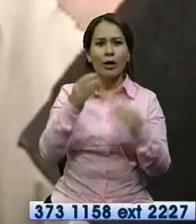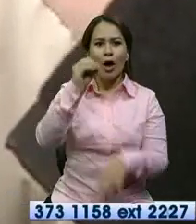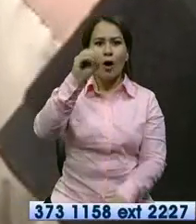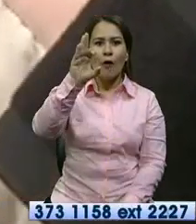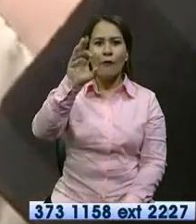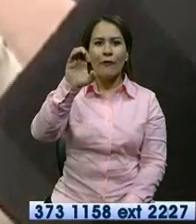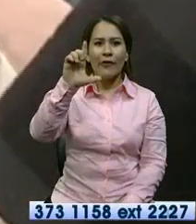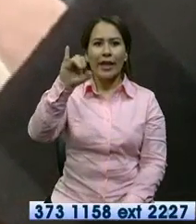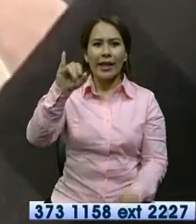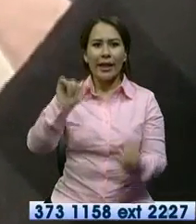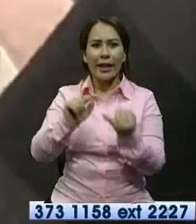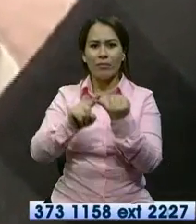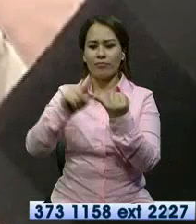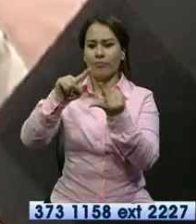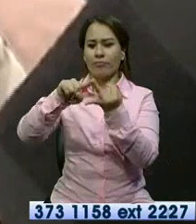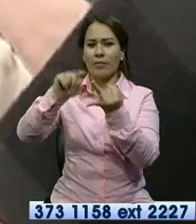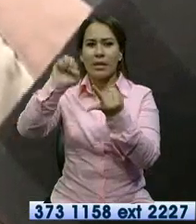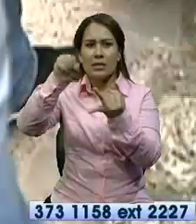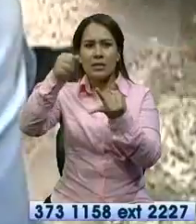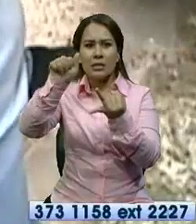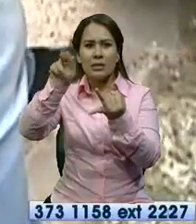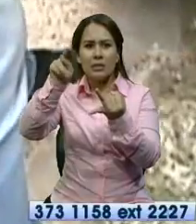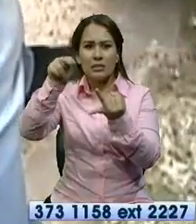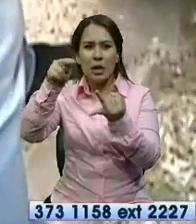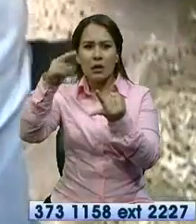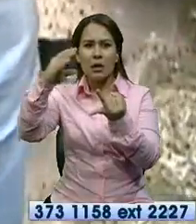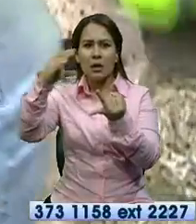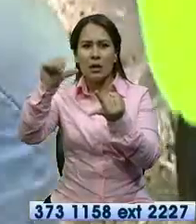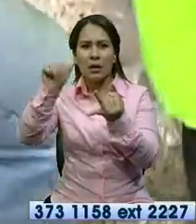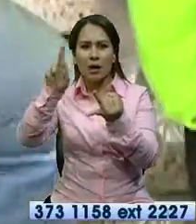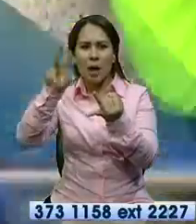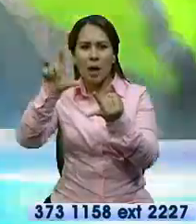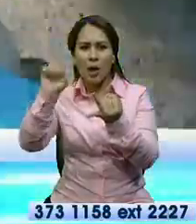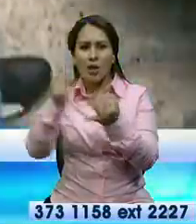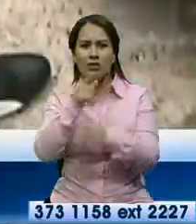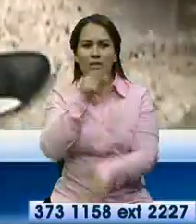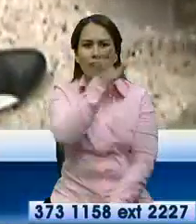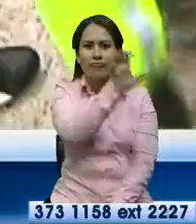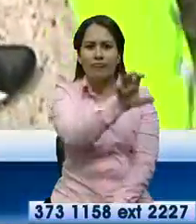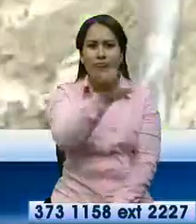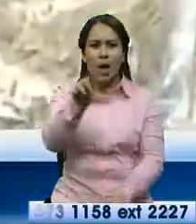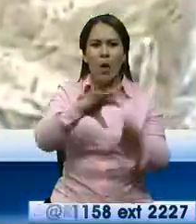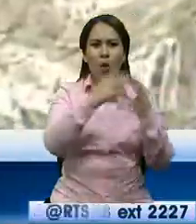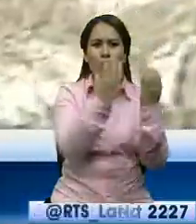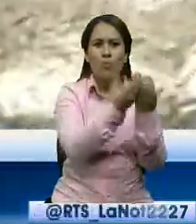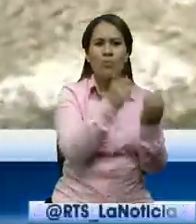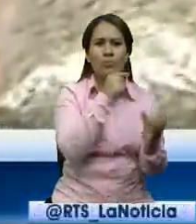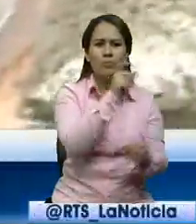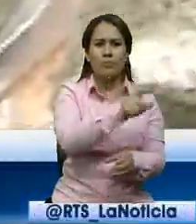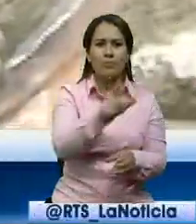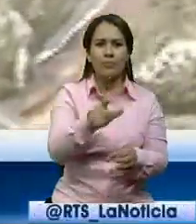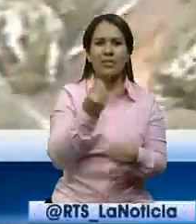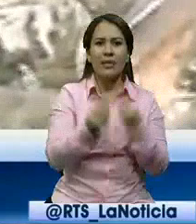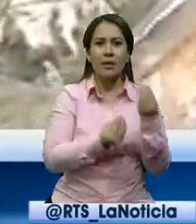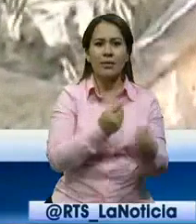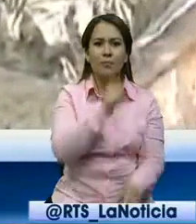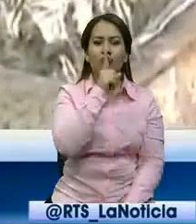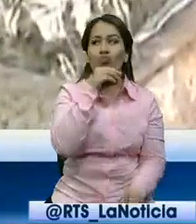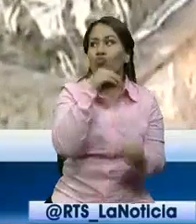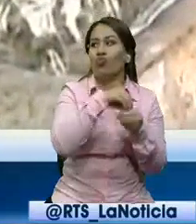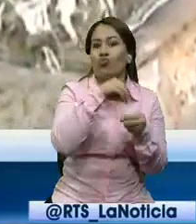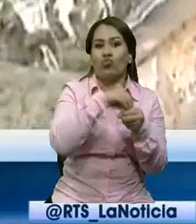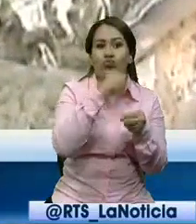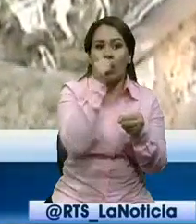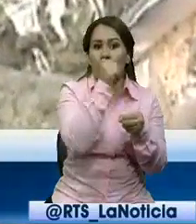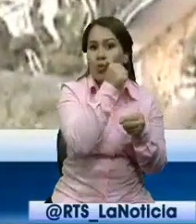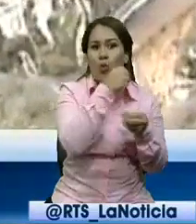San Carlos y La Roldós en busca de supuestos integrantes de una red narcodelictiva. Las investigaciones policiales revelaron que los sospechosos supuestamente